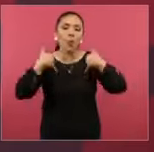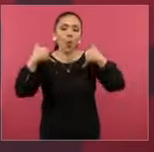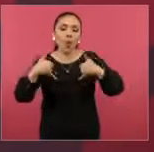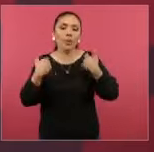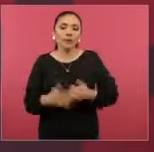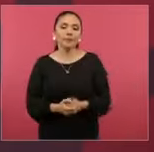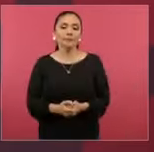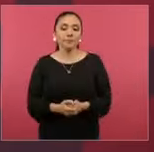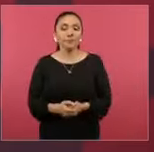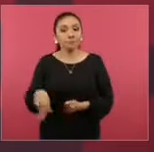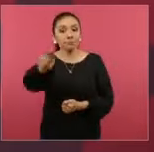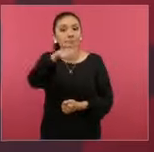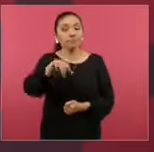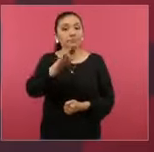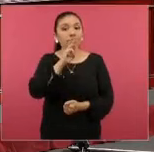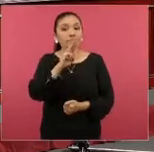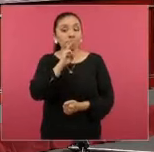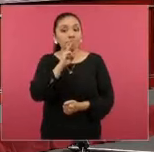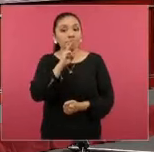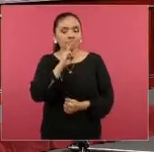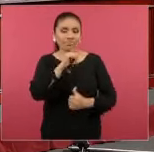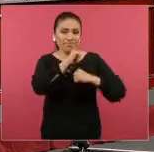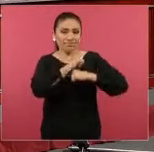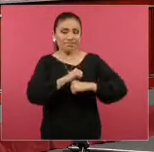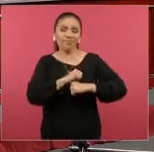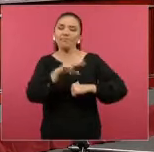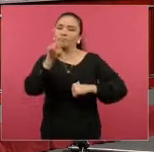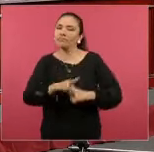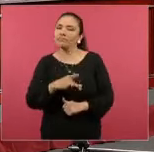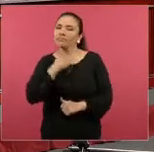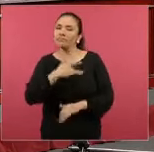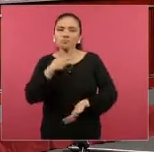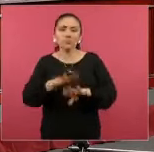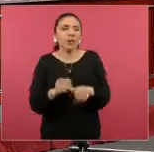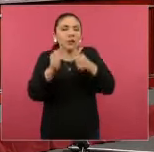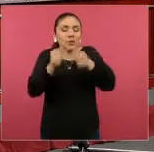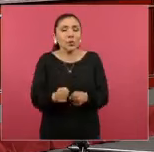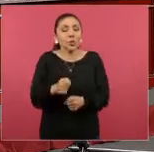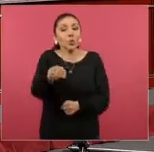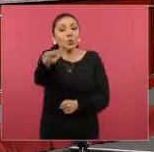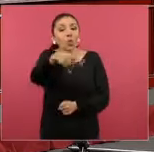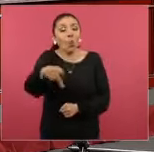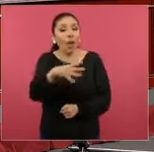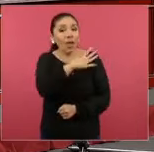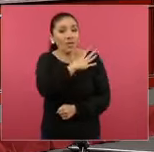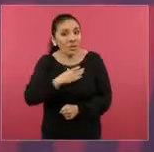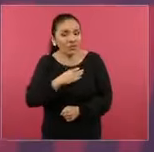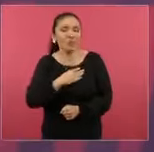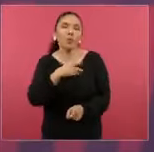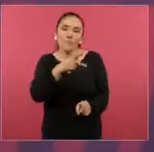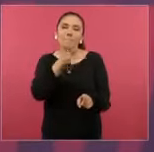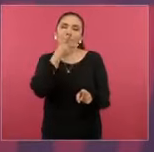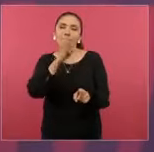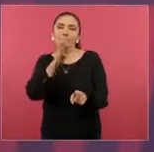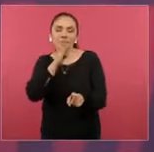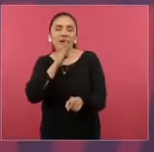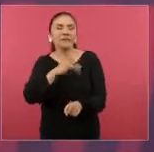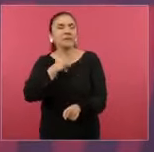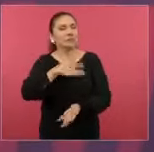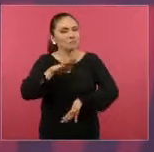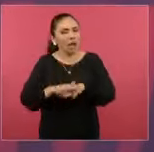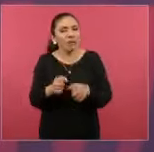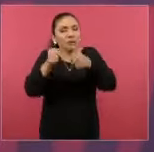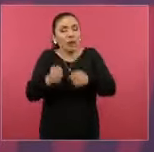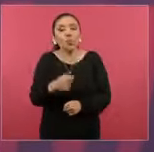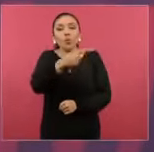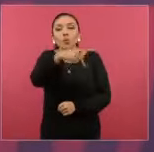adolescentes. Madres de familia, tengan por seguro que sus hijos, padres de familia, tengan por seguro que